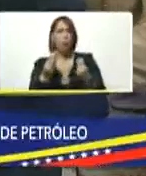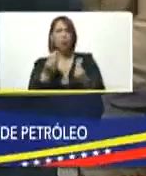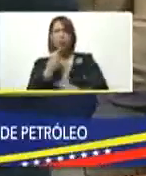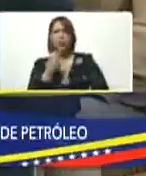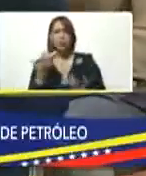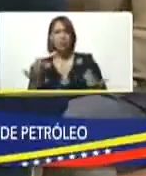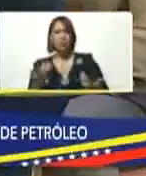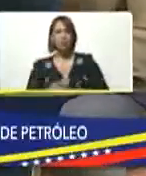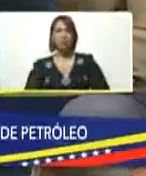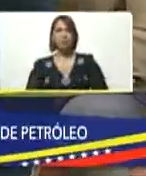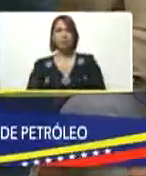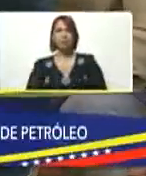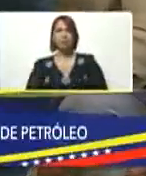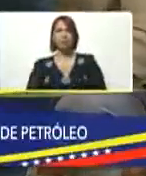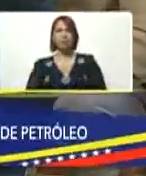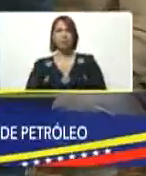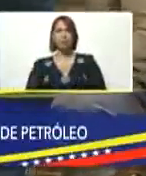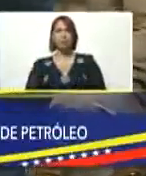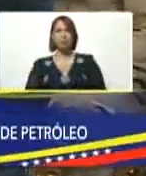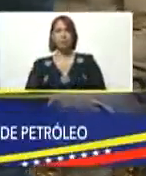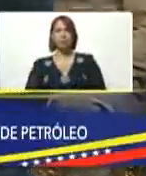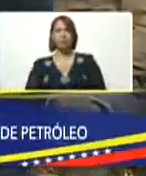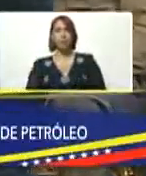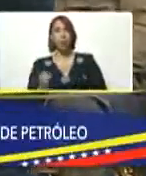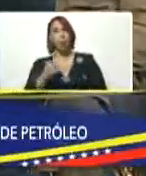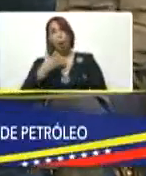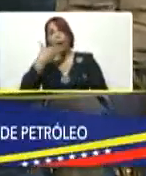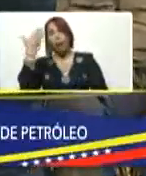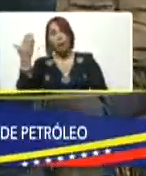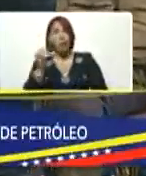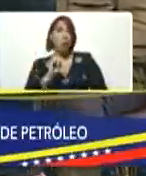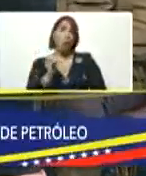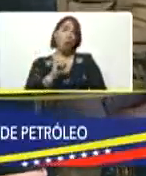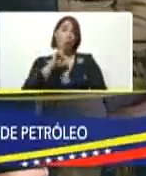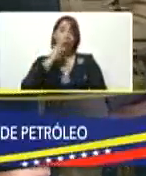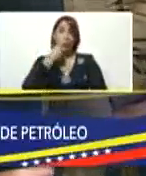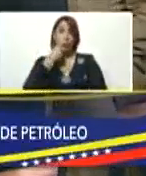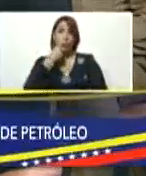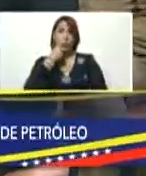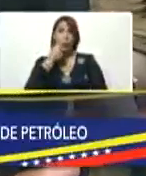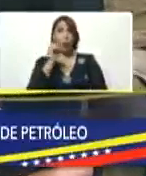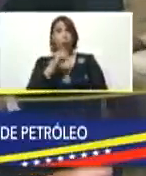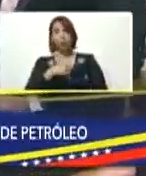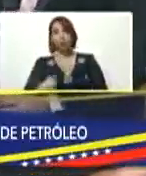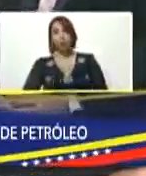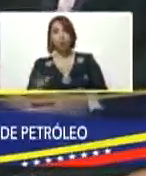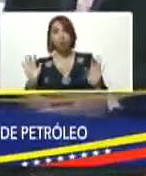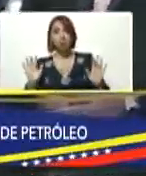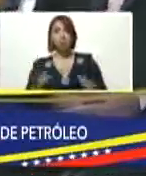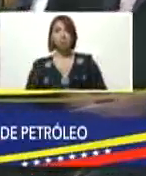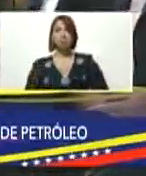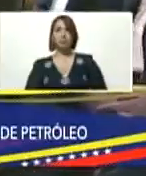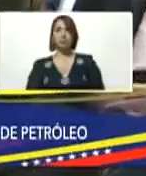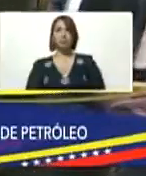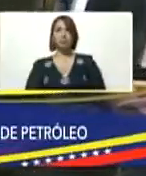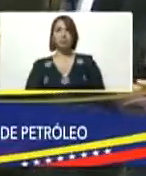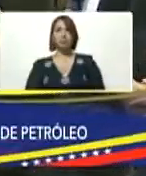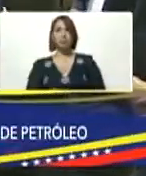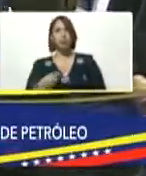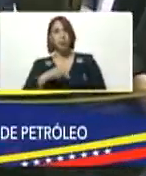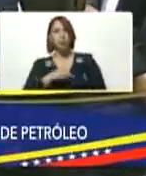si tiene traducción al inglés, o al árabe, o al ruso, o al chino. Lo que vamos es